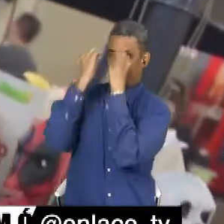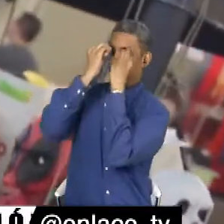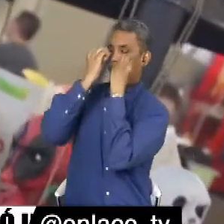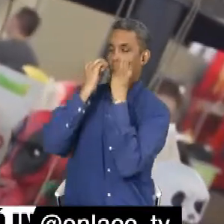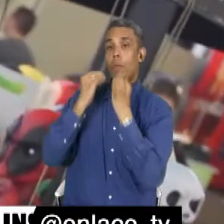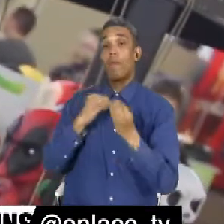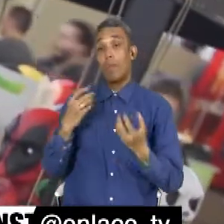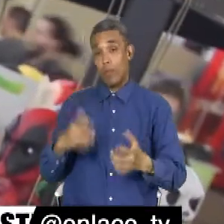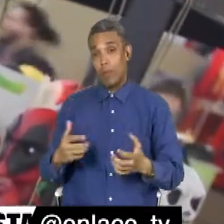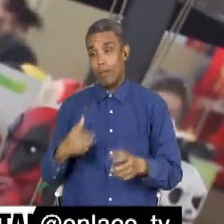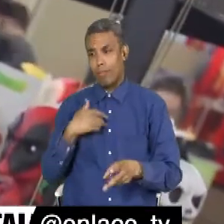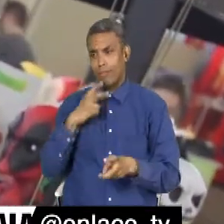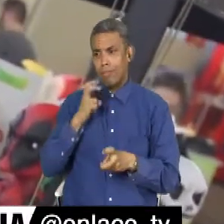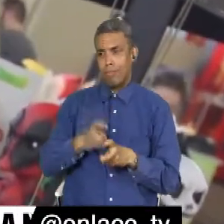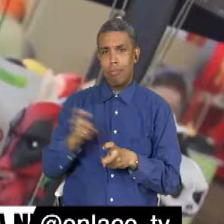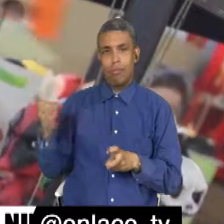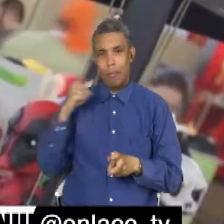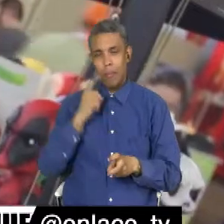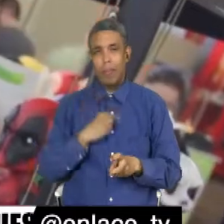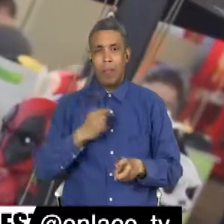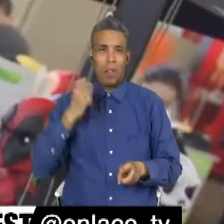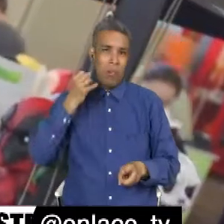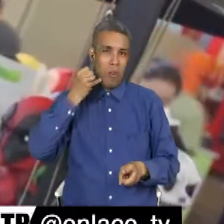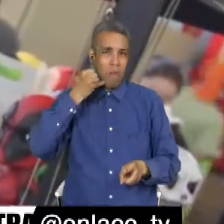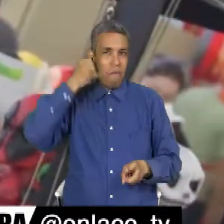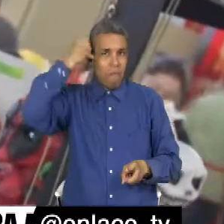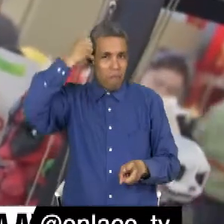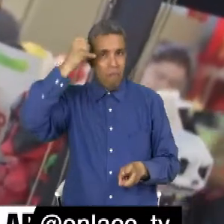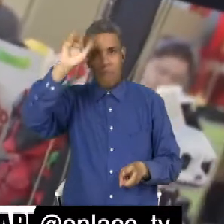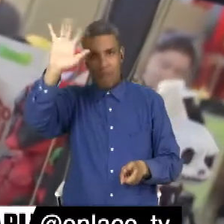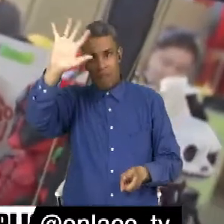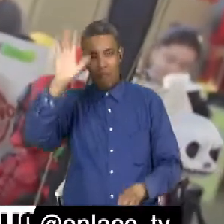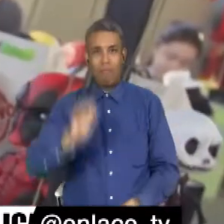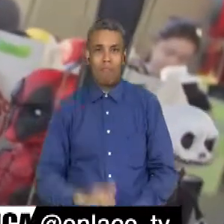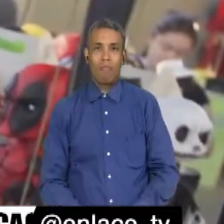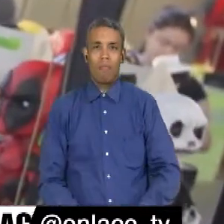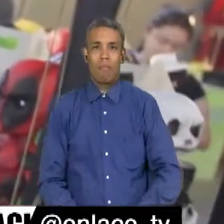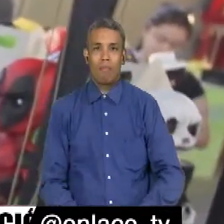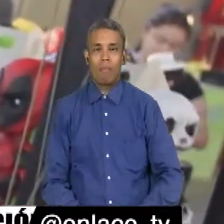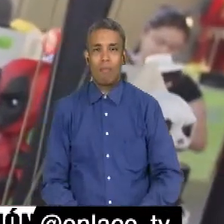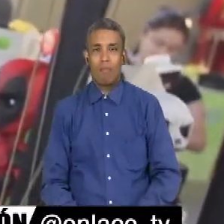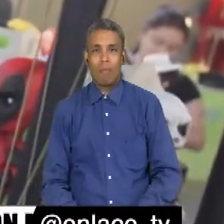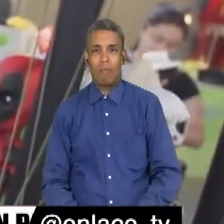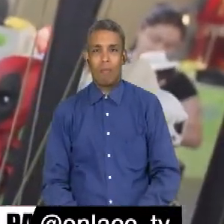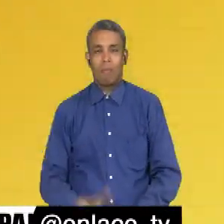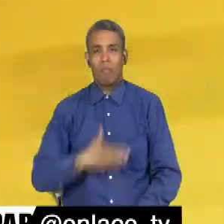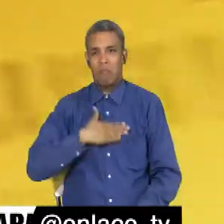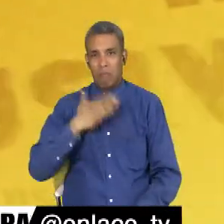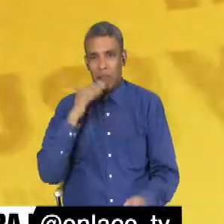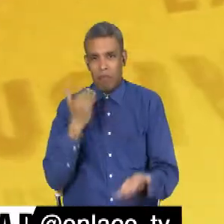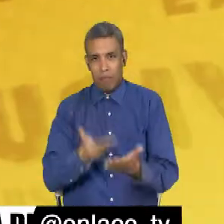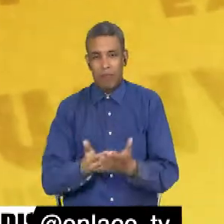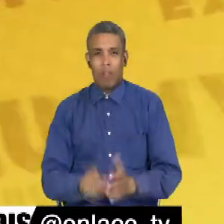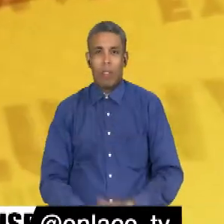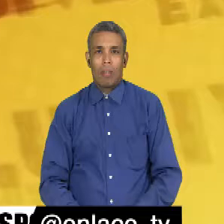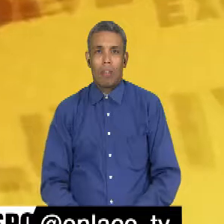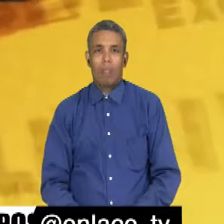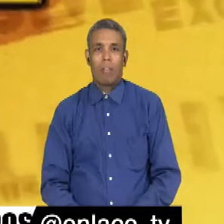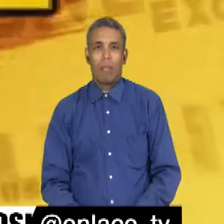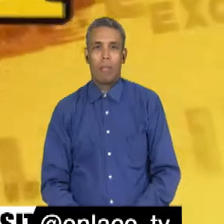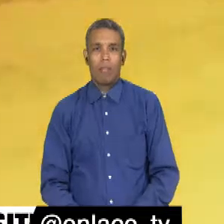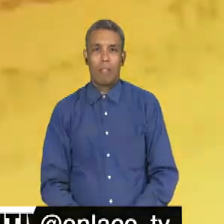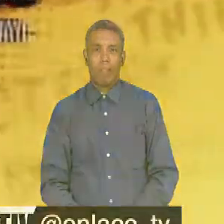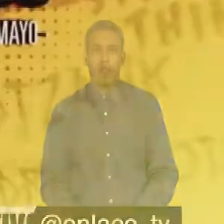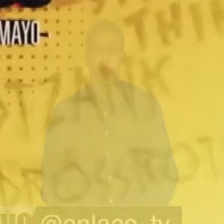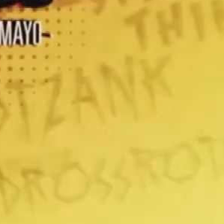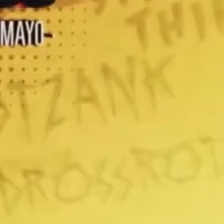de César Andrés Serrano informó para ustedes Yanit Rueda. Chao, sigan disfrutando de nuestros avances de la Comic Con. Los informes